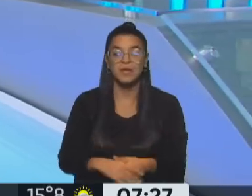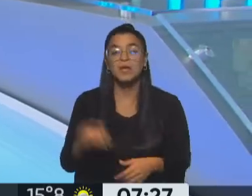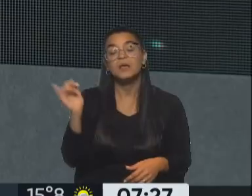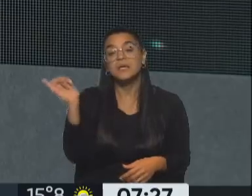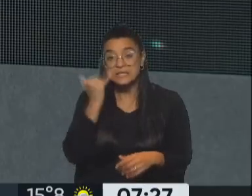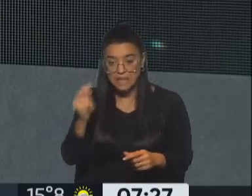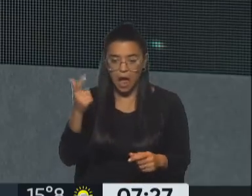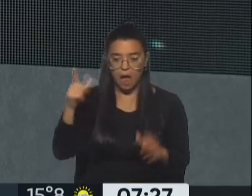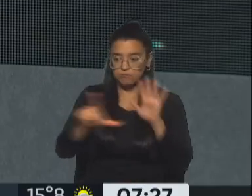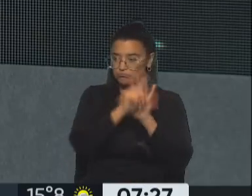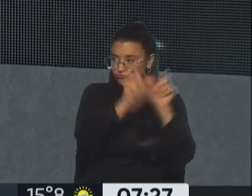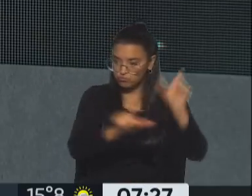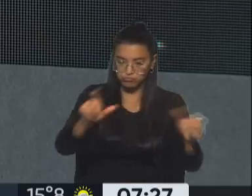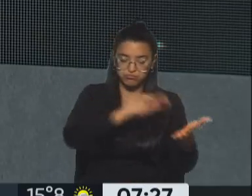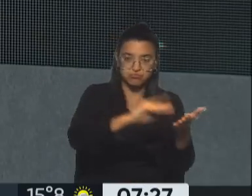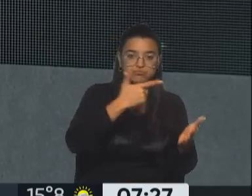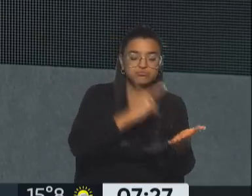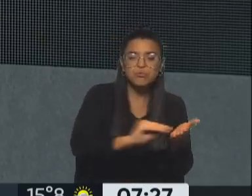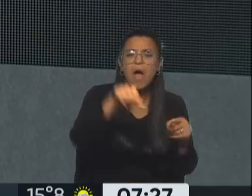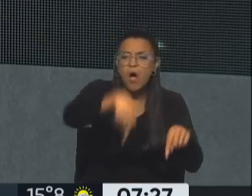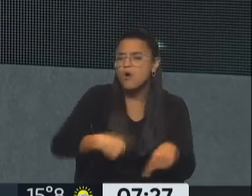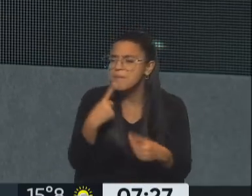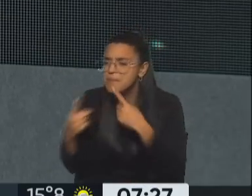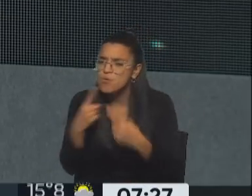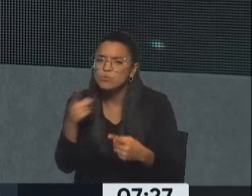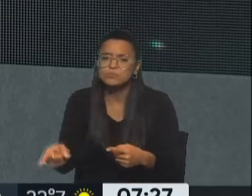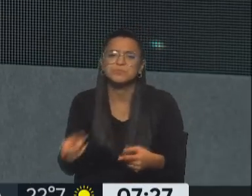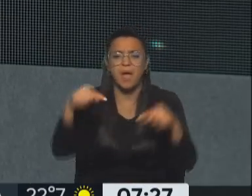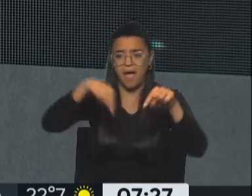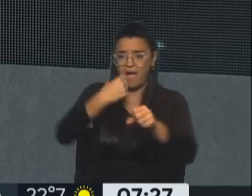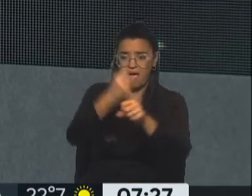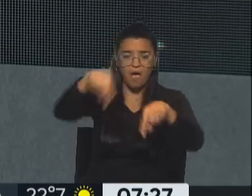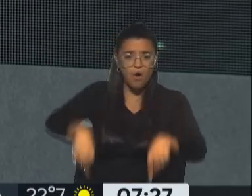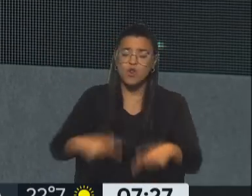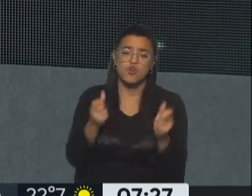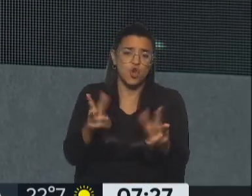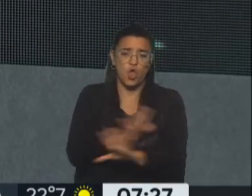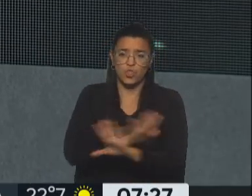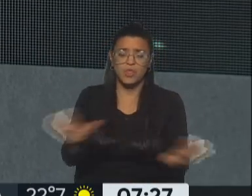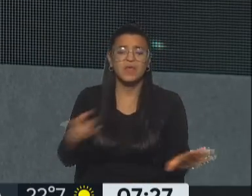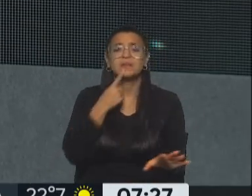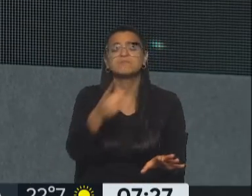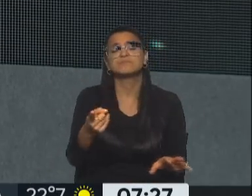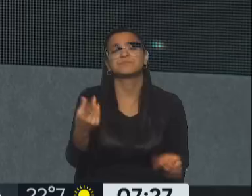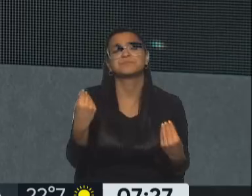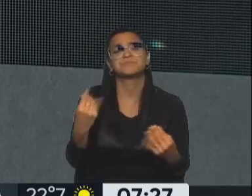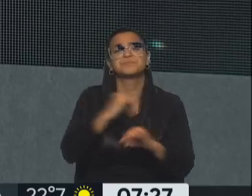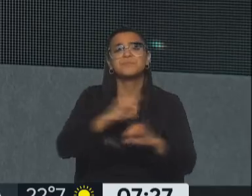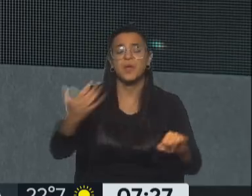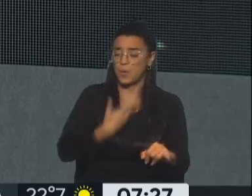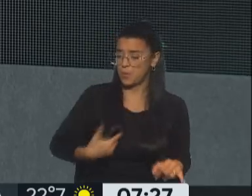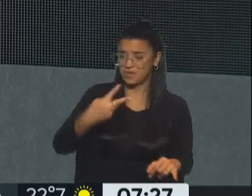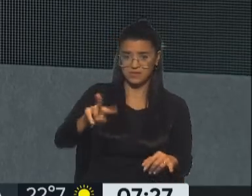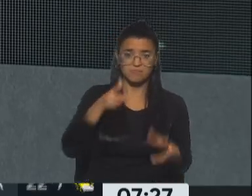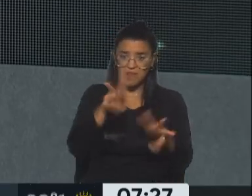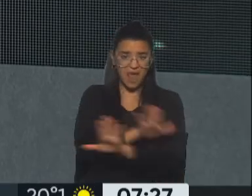a legisladores, está el comunicado del Interbloque Federal. Así es. Consultarte, curiosamente hasta ahora no se manifestó a través de redes, que lo suele hacer la